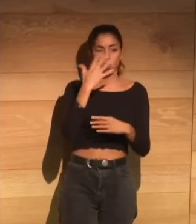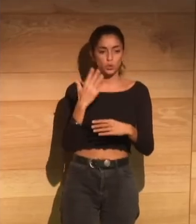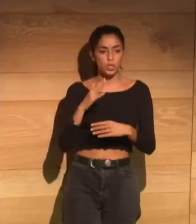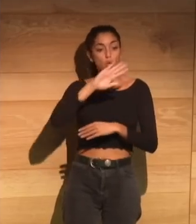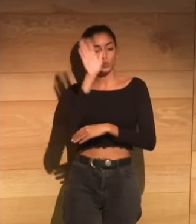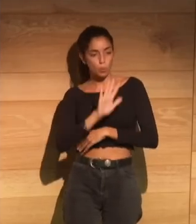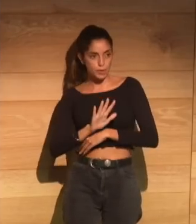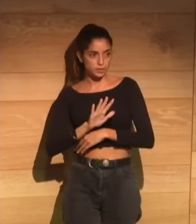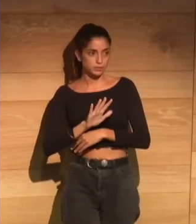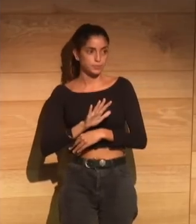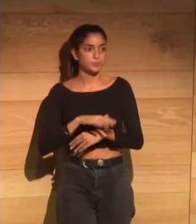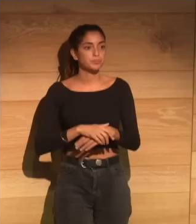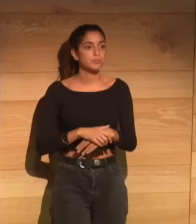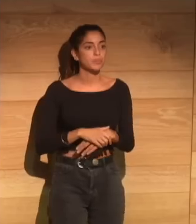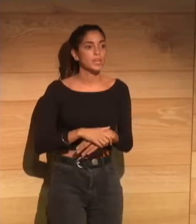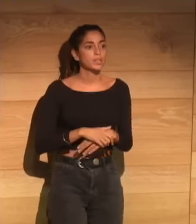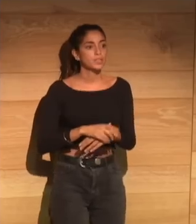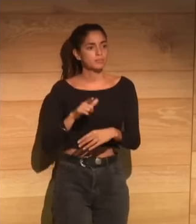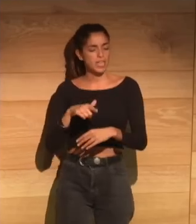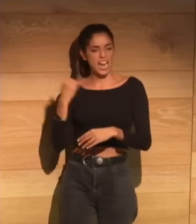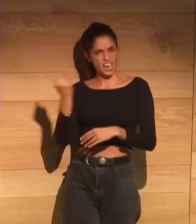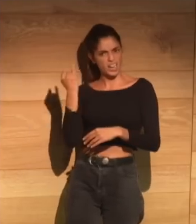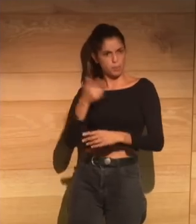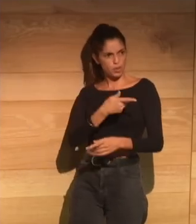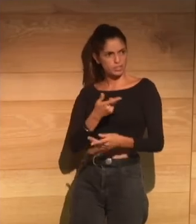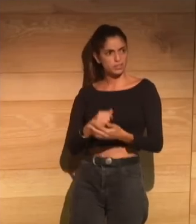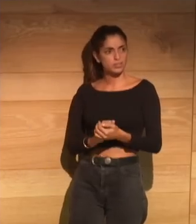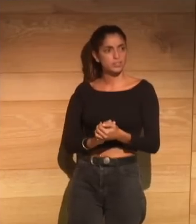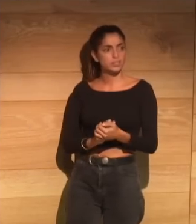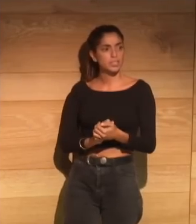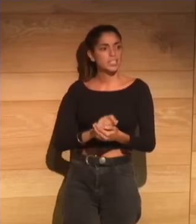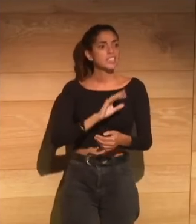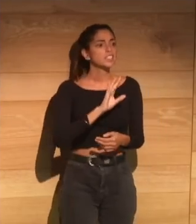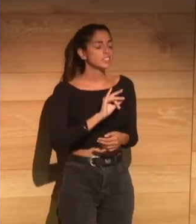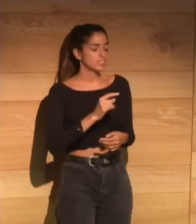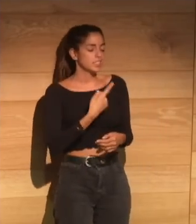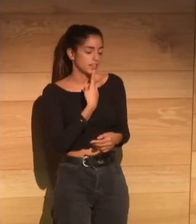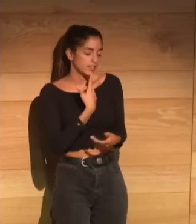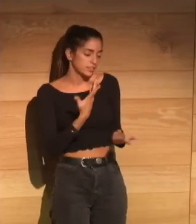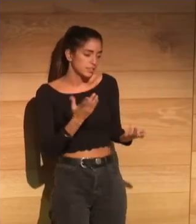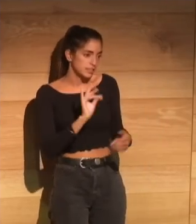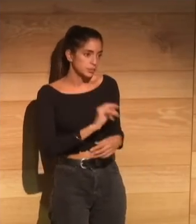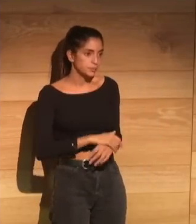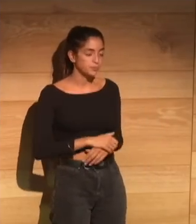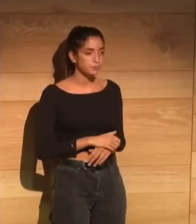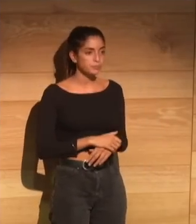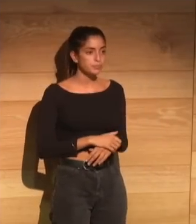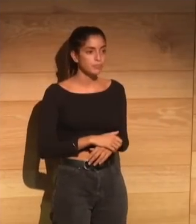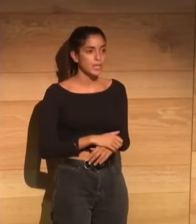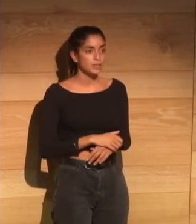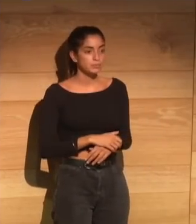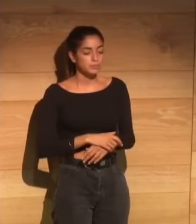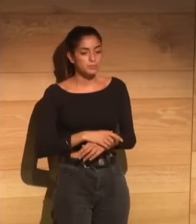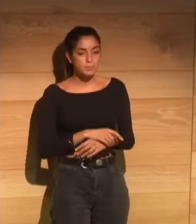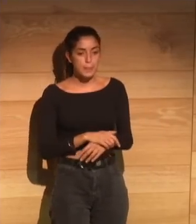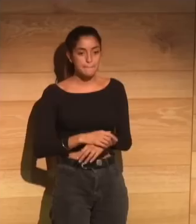Humor, parodia política. ¿Pero ponían pollas o algo? Bueno, me imagino, Karagoz, pues es que te lo está pidiendo. Sí. A mí me pide una polla todo, entonces a